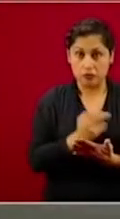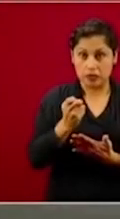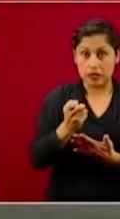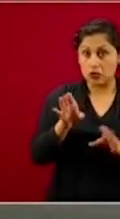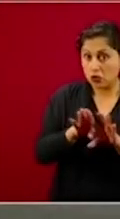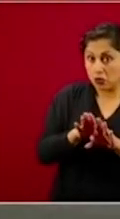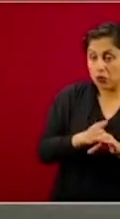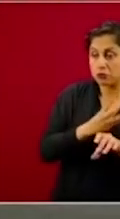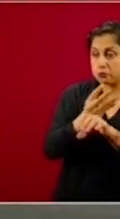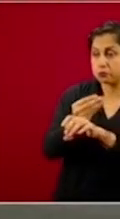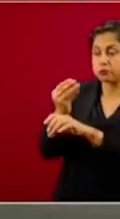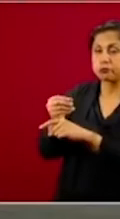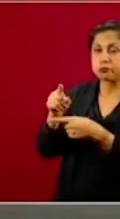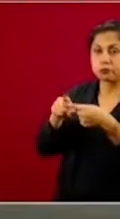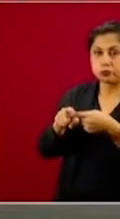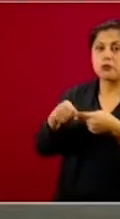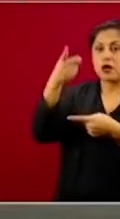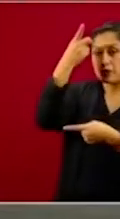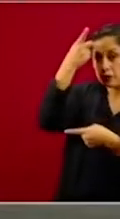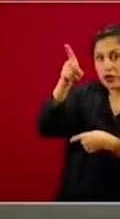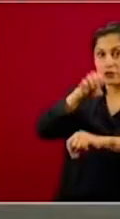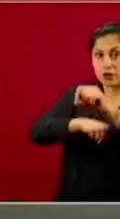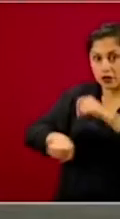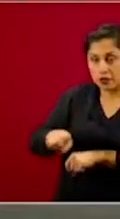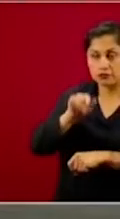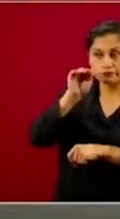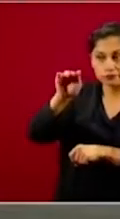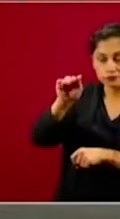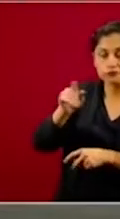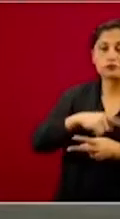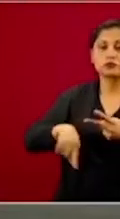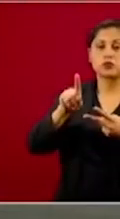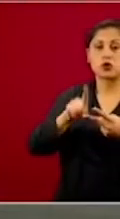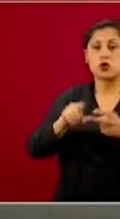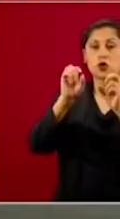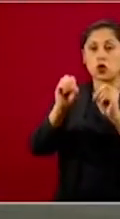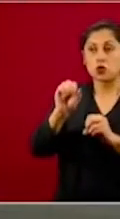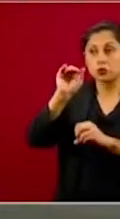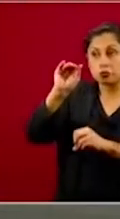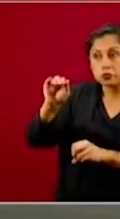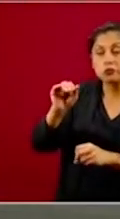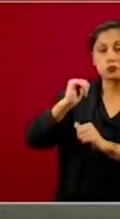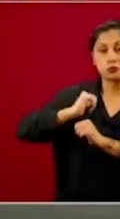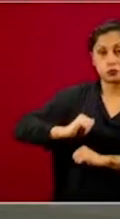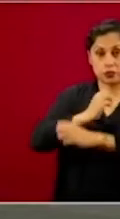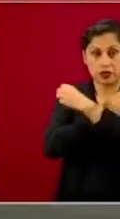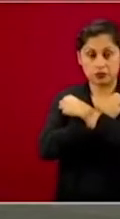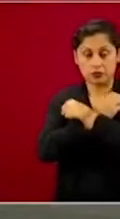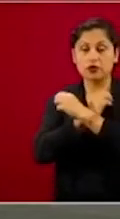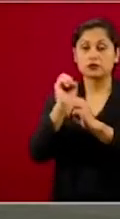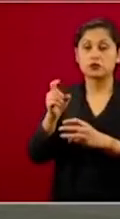estructurales, de las personas dueñas de las empresas, de quien administra el Sistema Nacional Educativo, de que tiene